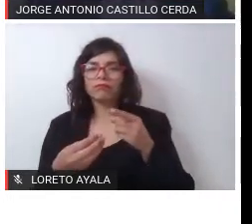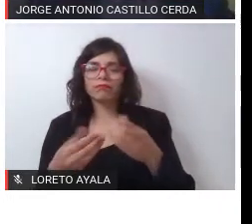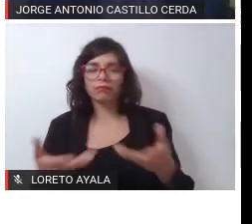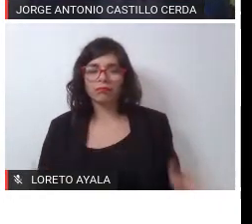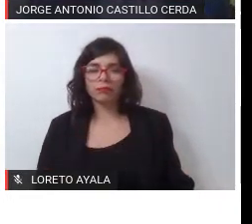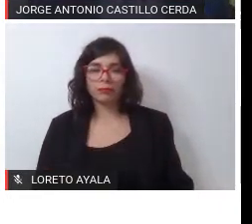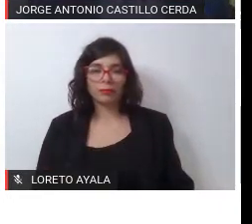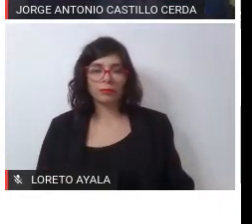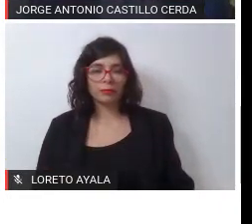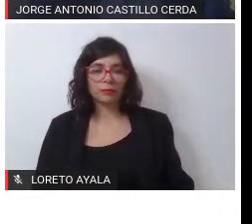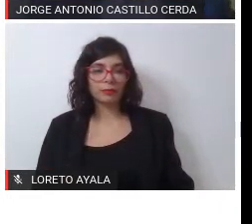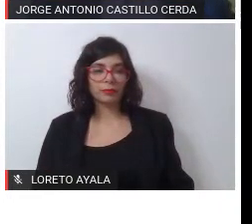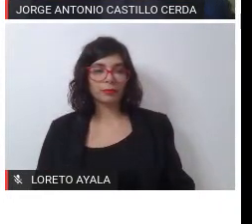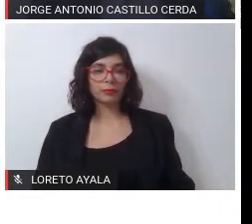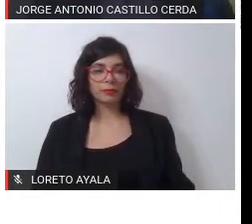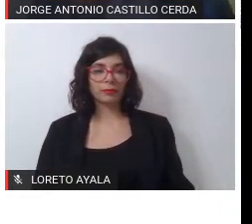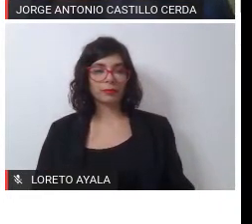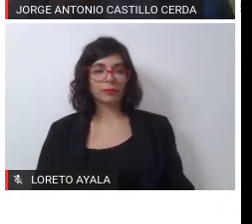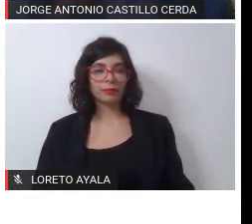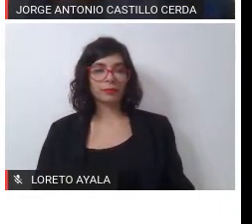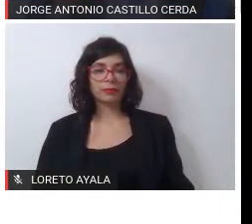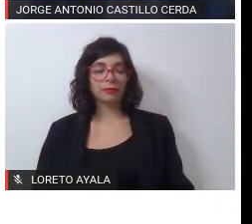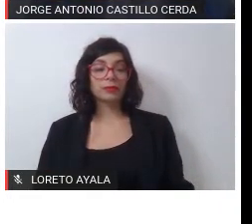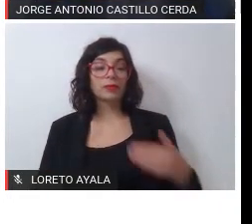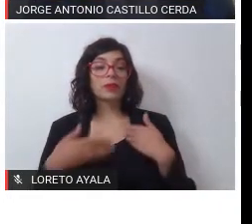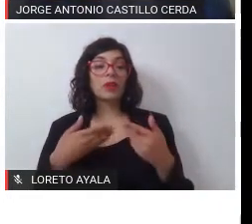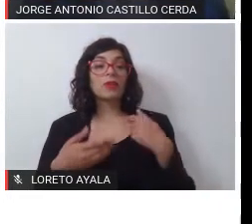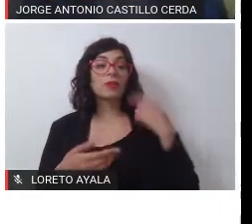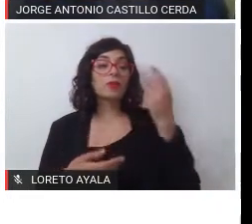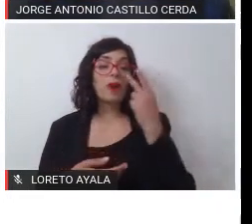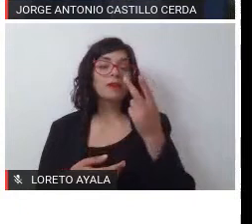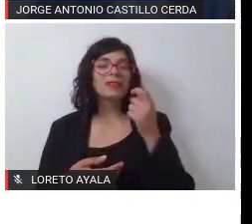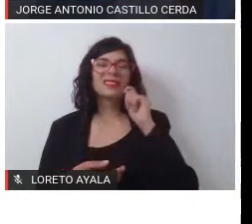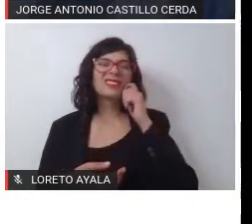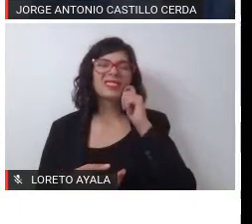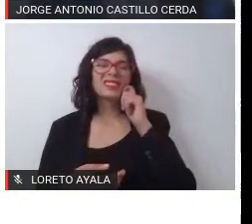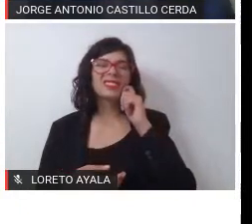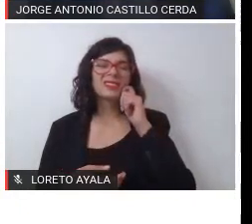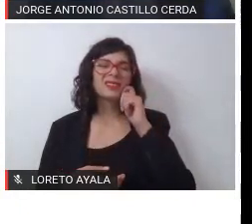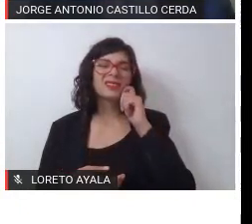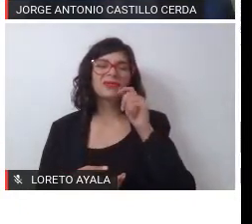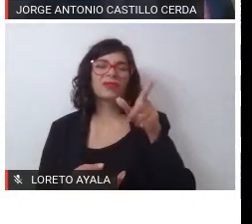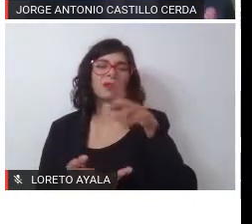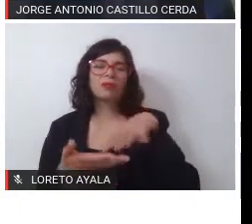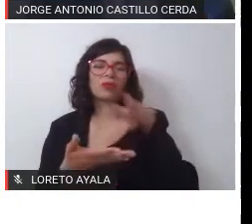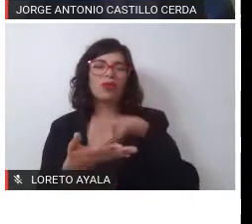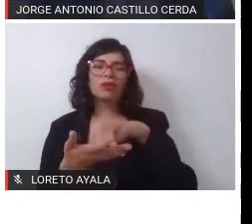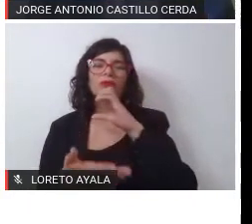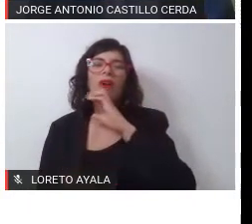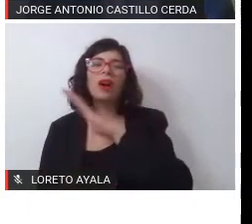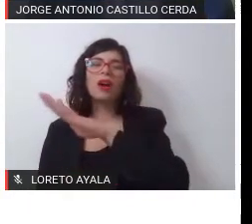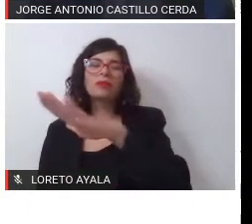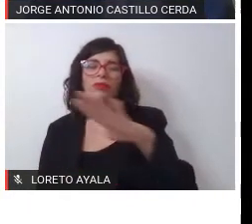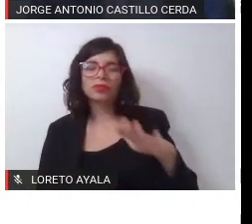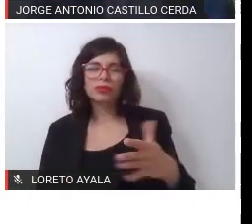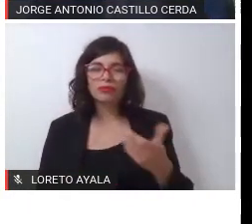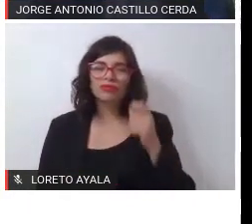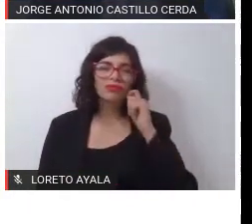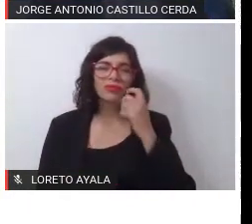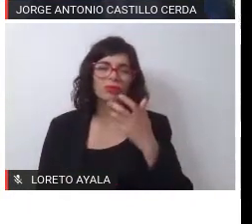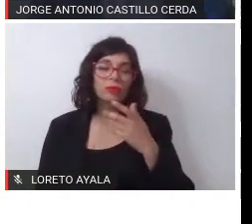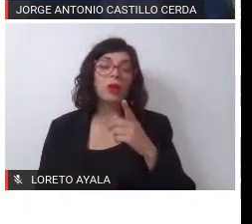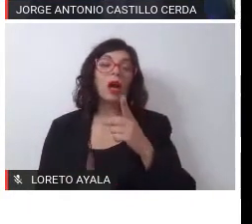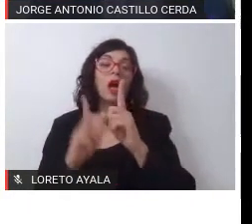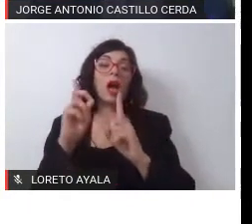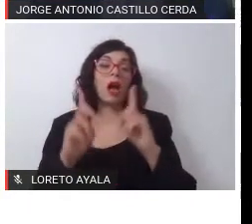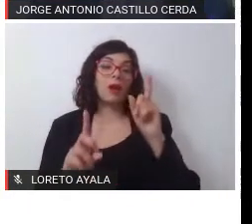Bueno, veremos qué se considera población rural. Que es muy importante entender, porque de repente los que